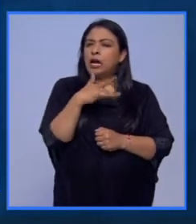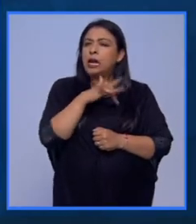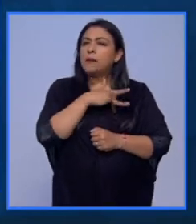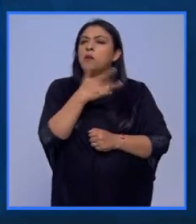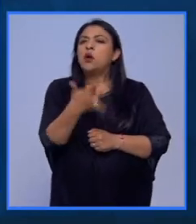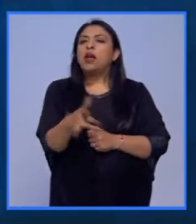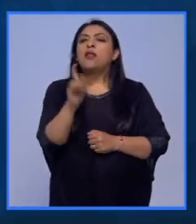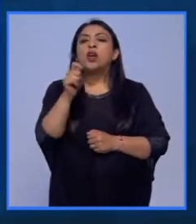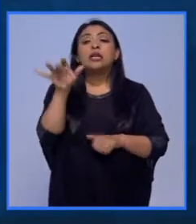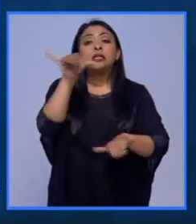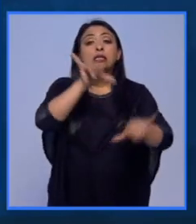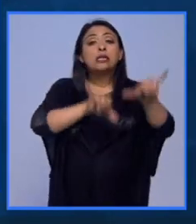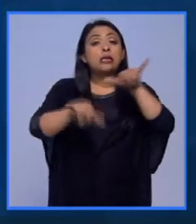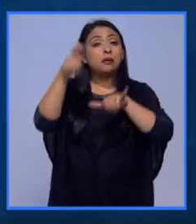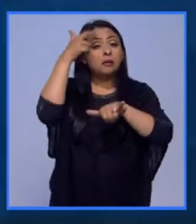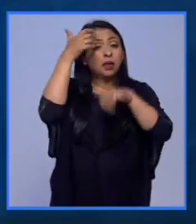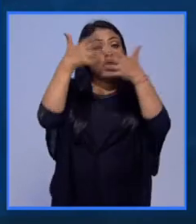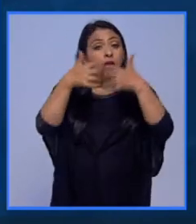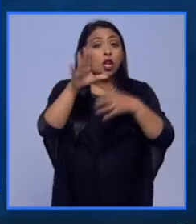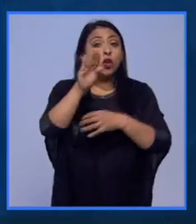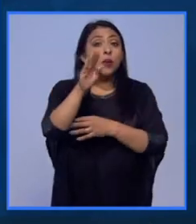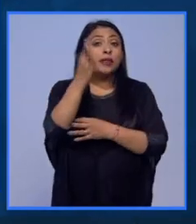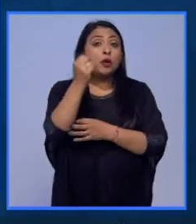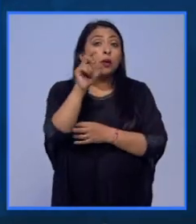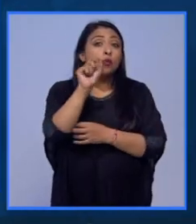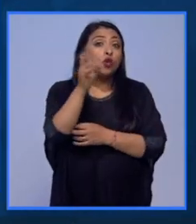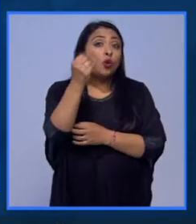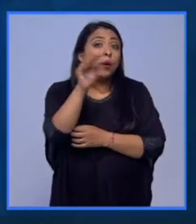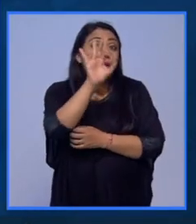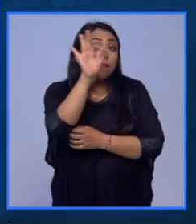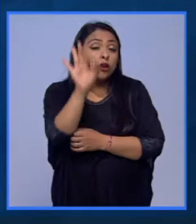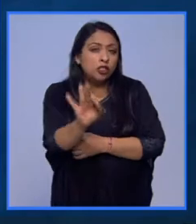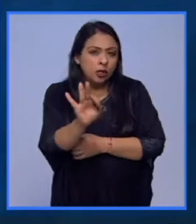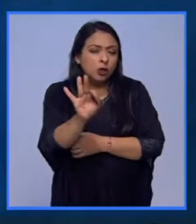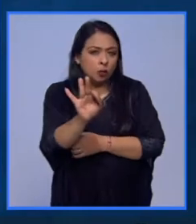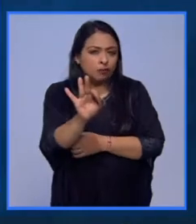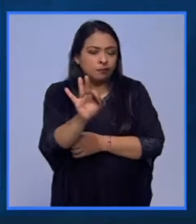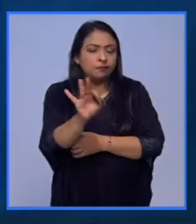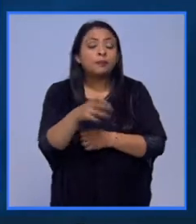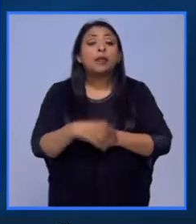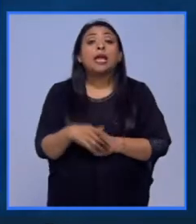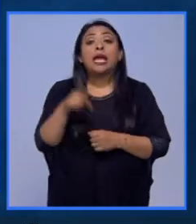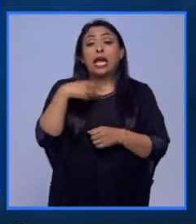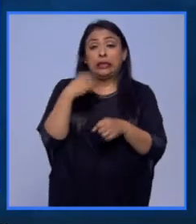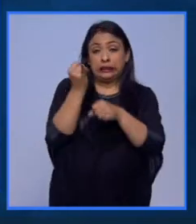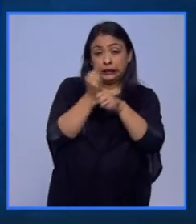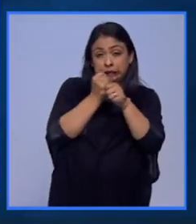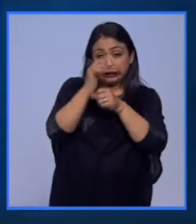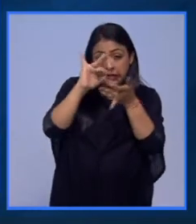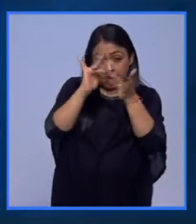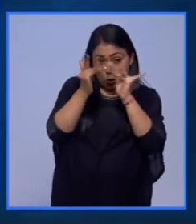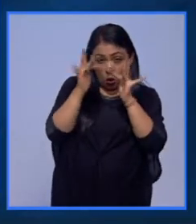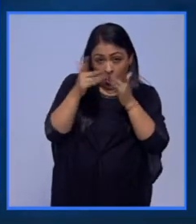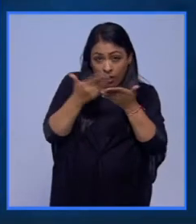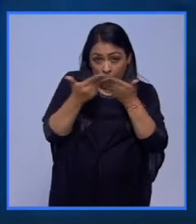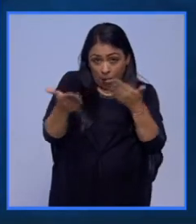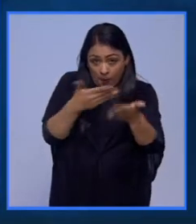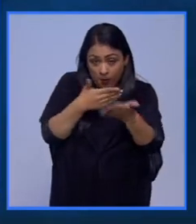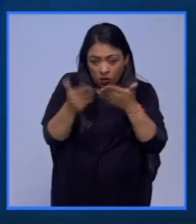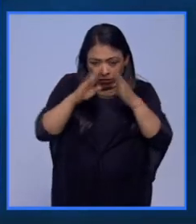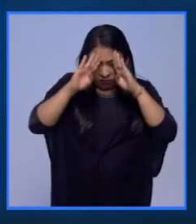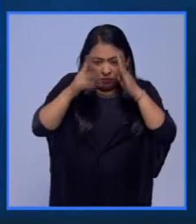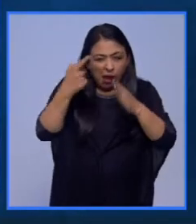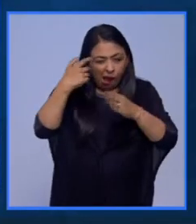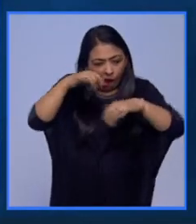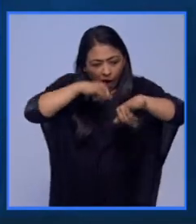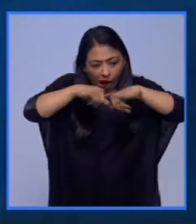es cuestión de química cerebral en un 99.9% de los casos. Los estudios neurológicos actuales dedicados a mapear